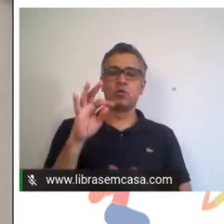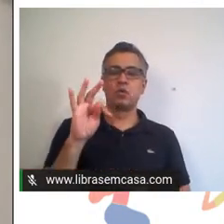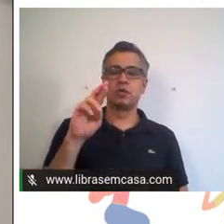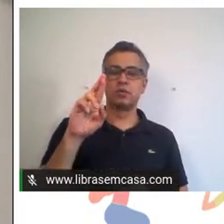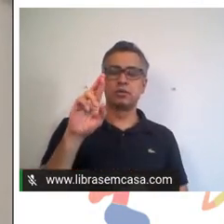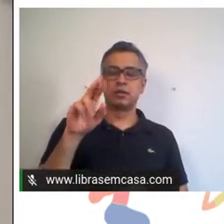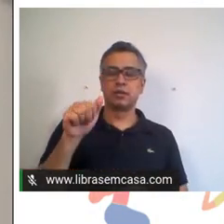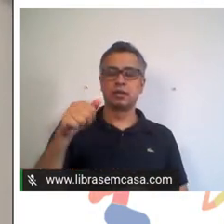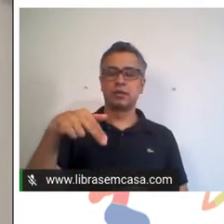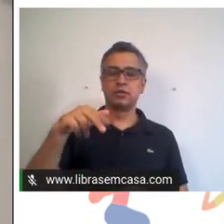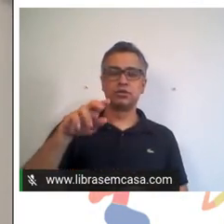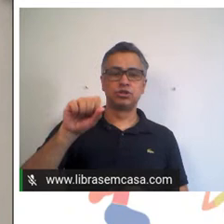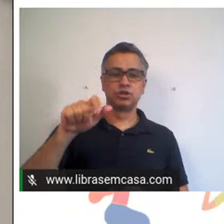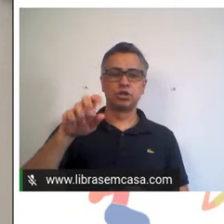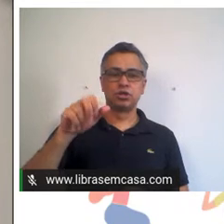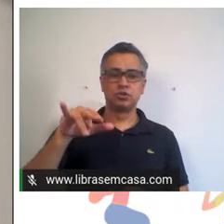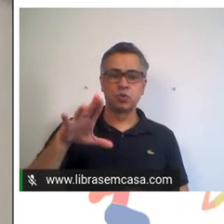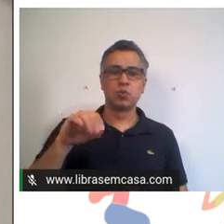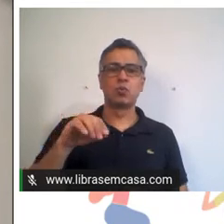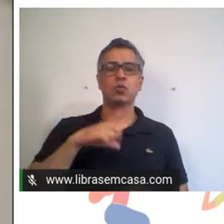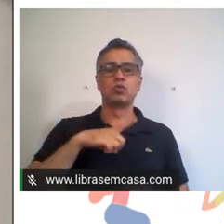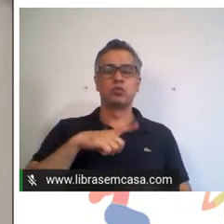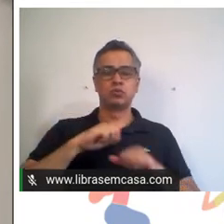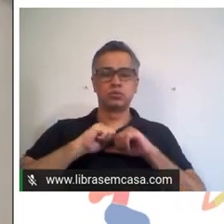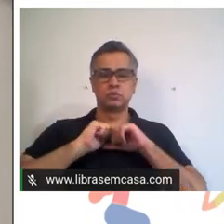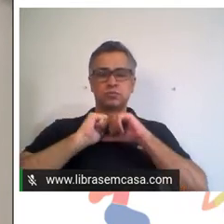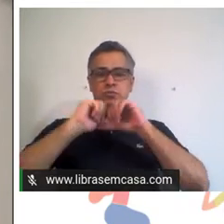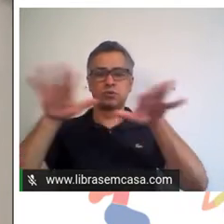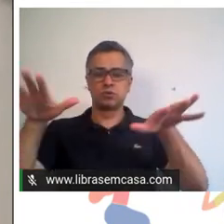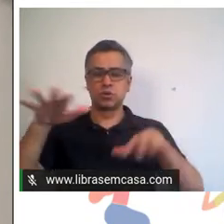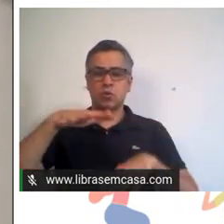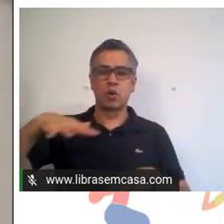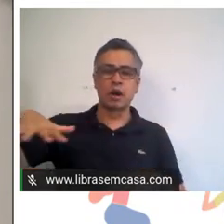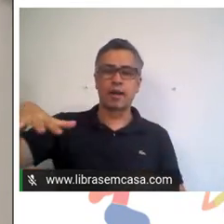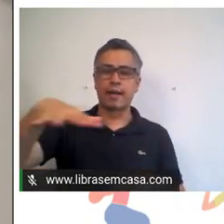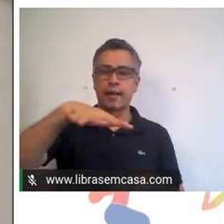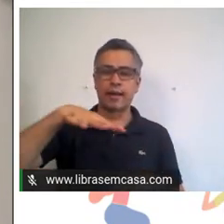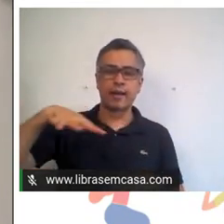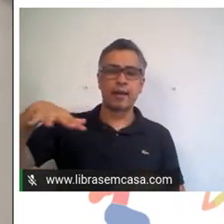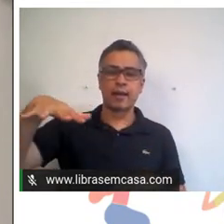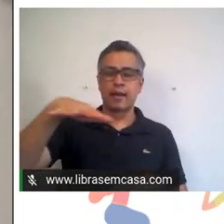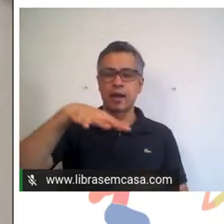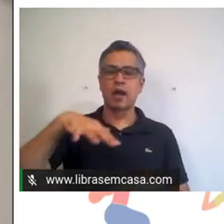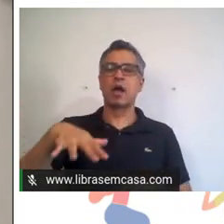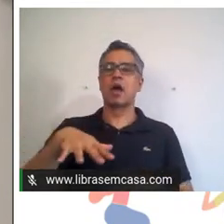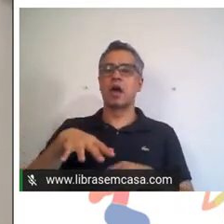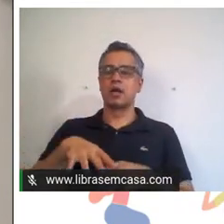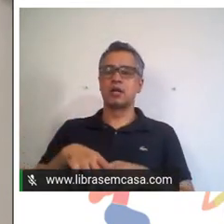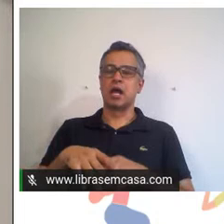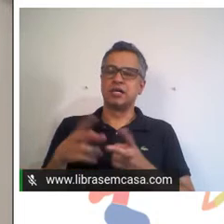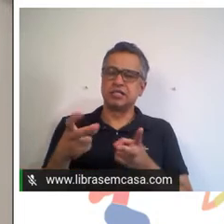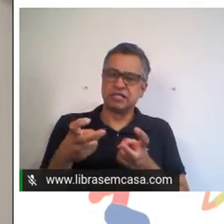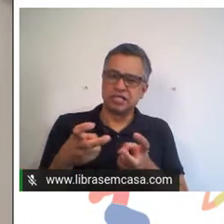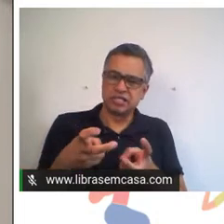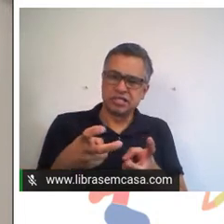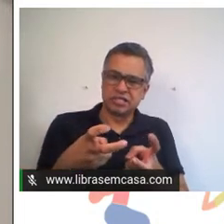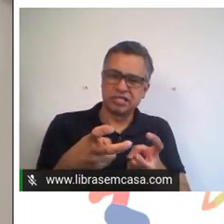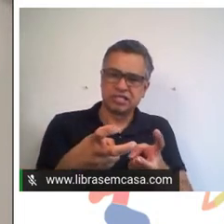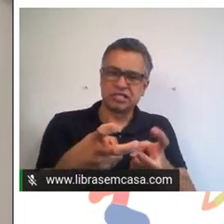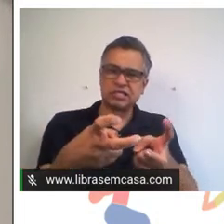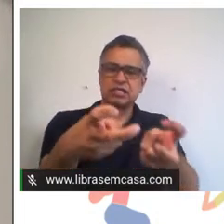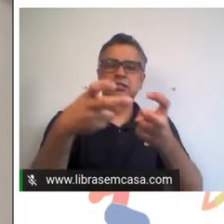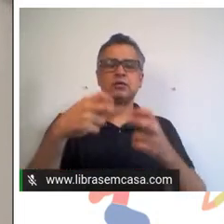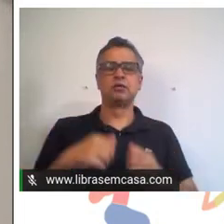de, perdón, tuvimos la expansión de zonas agrícolas de explotación, y